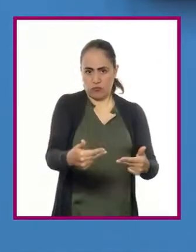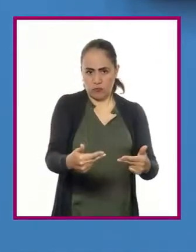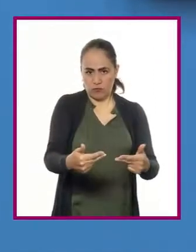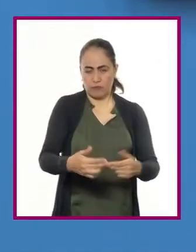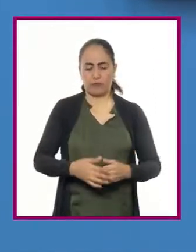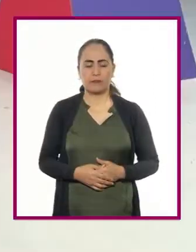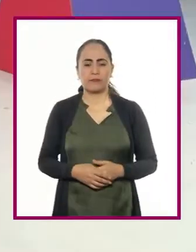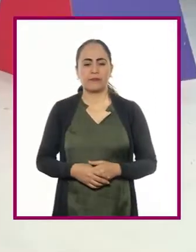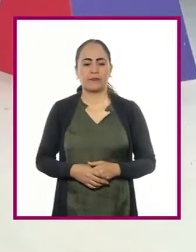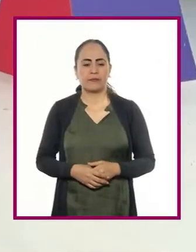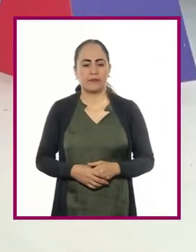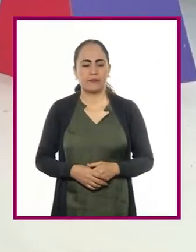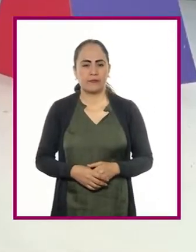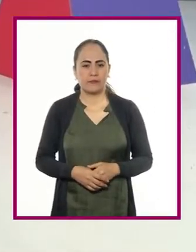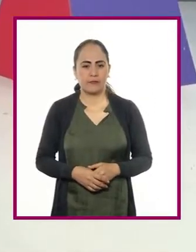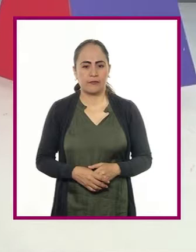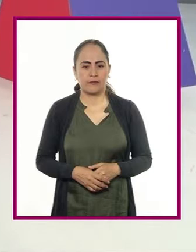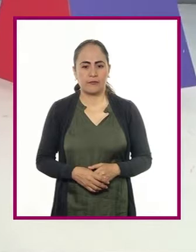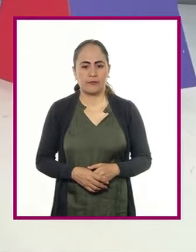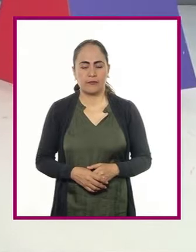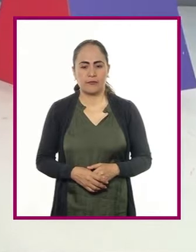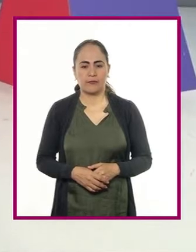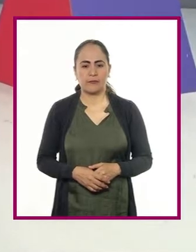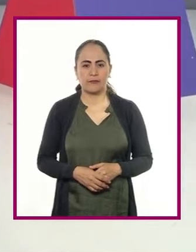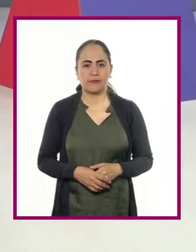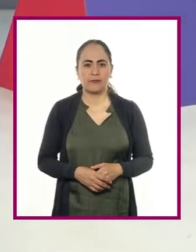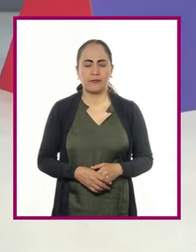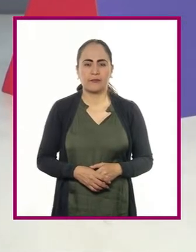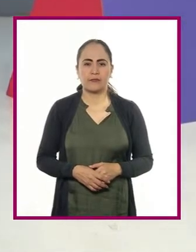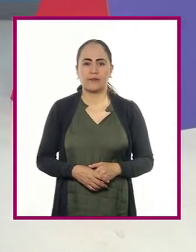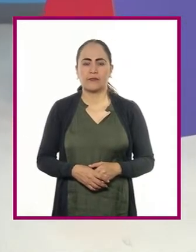un linaje. En este sentido,